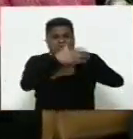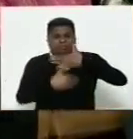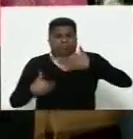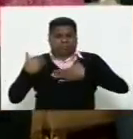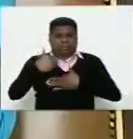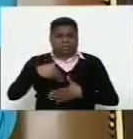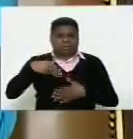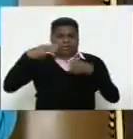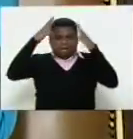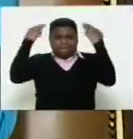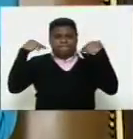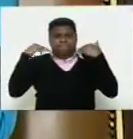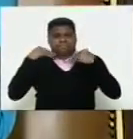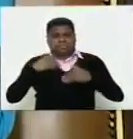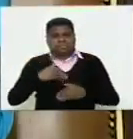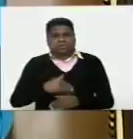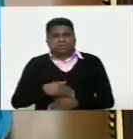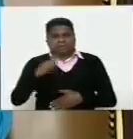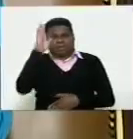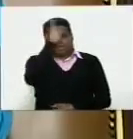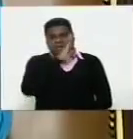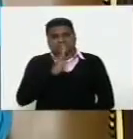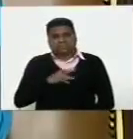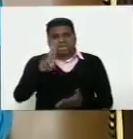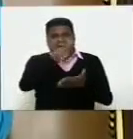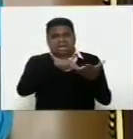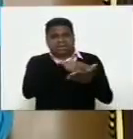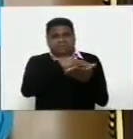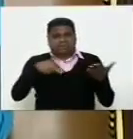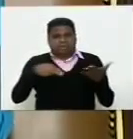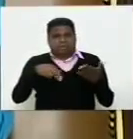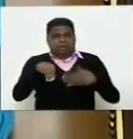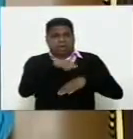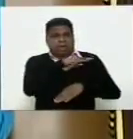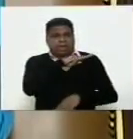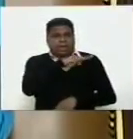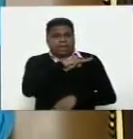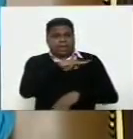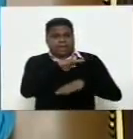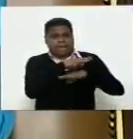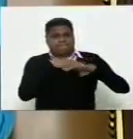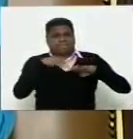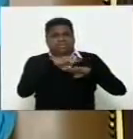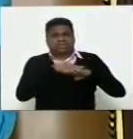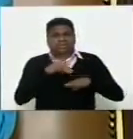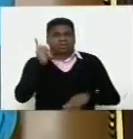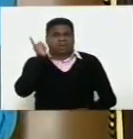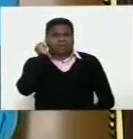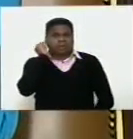Rousseff, eliminó el Ministerio de la Mujer, la primera acción.